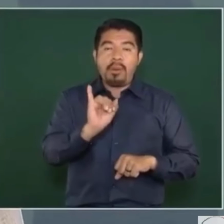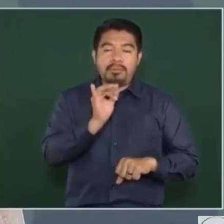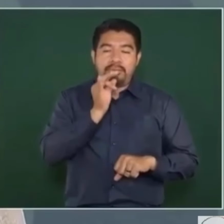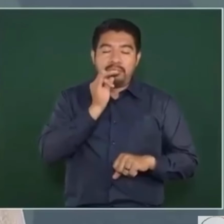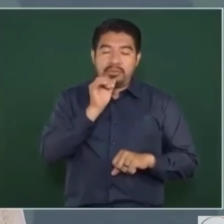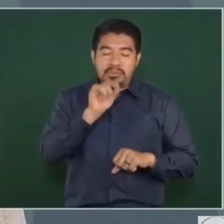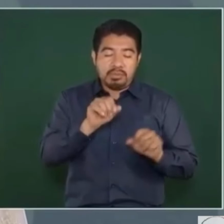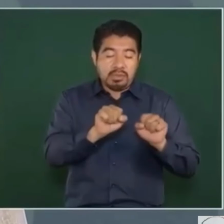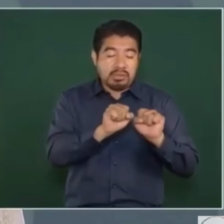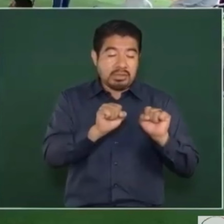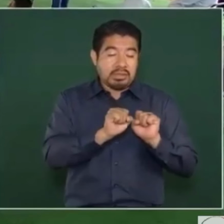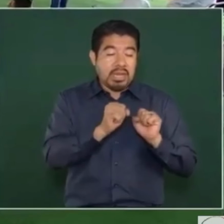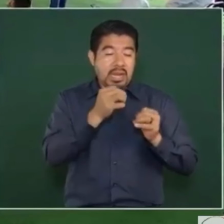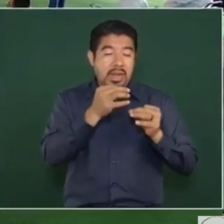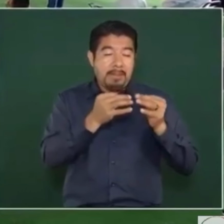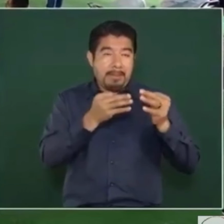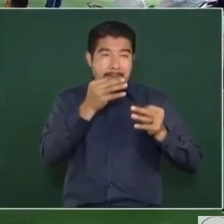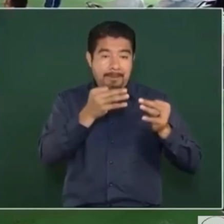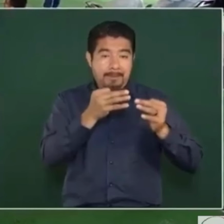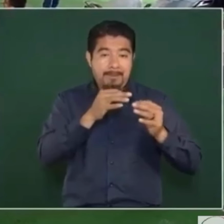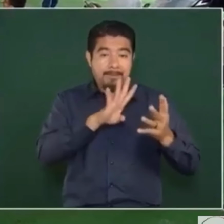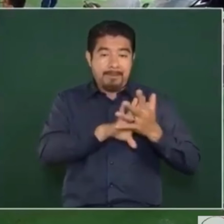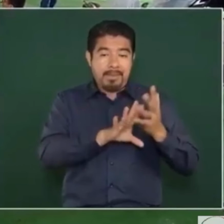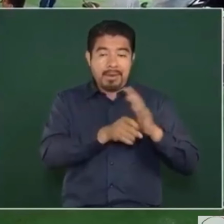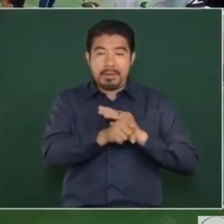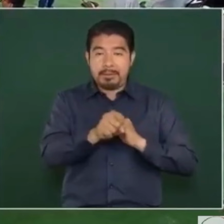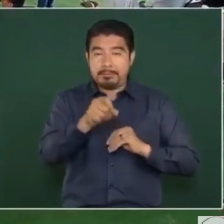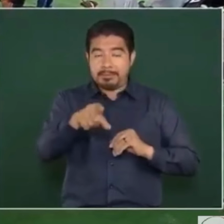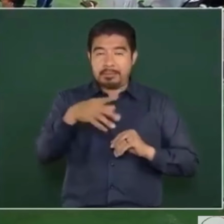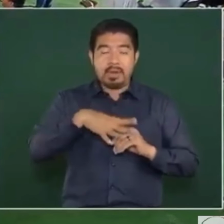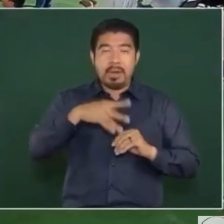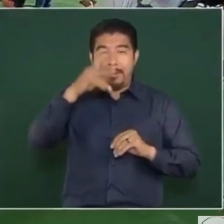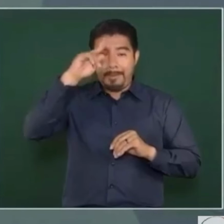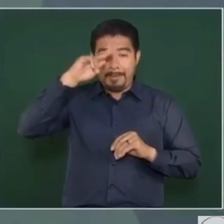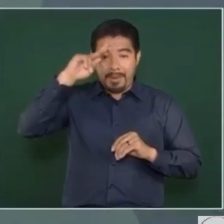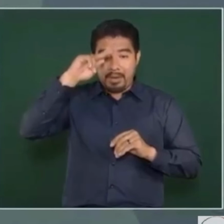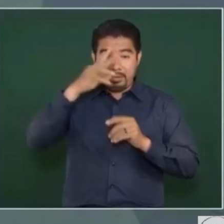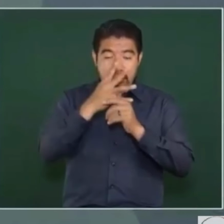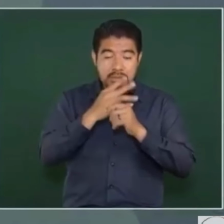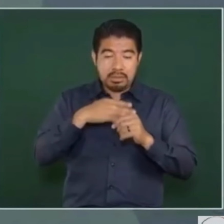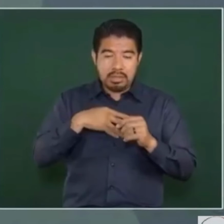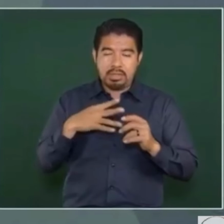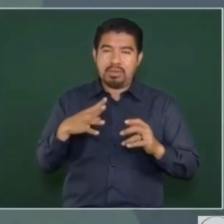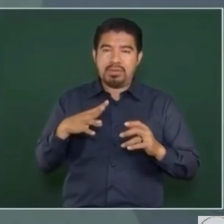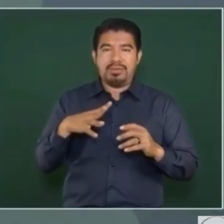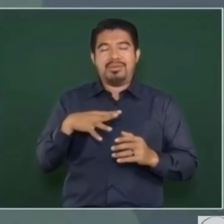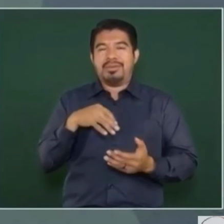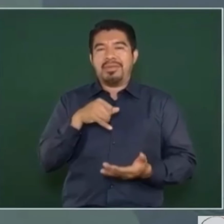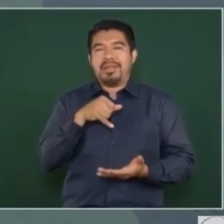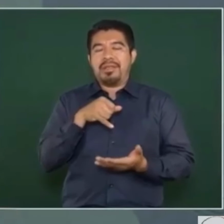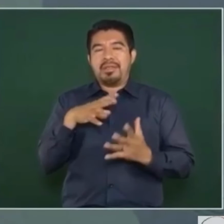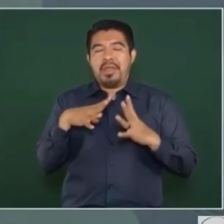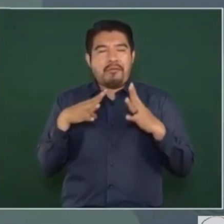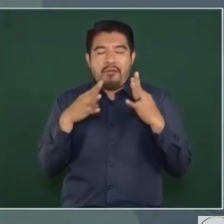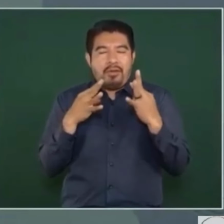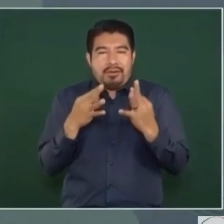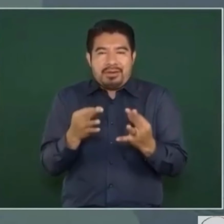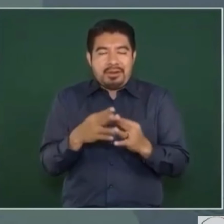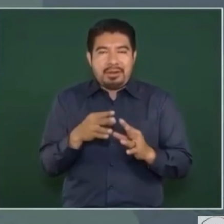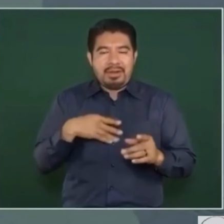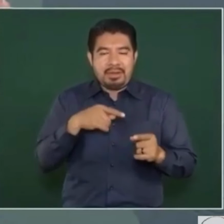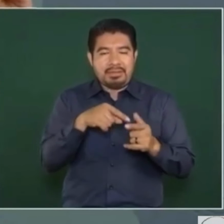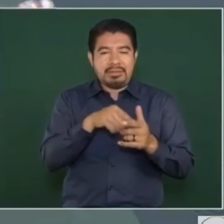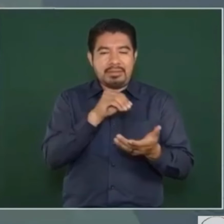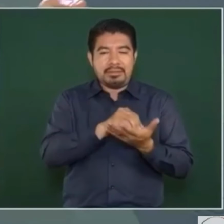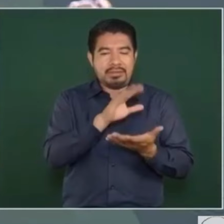Perú declaró infundada, declaró o rechazó la medida de